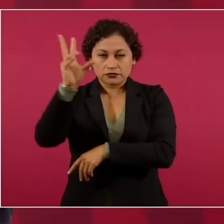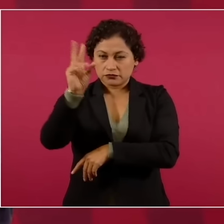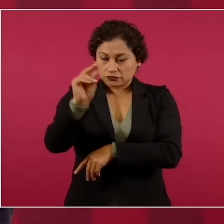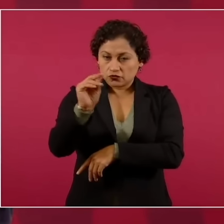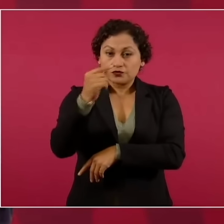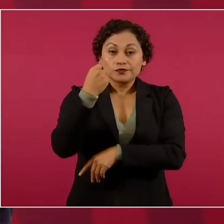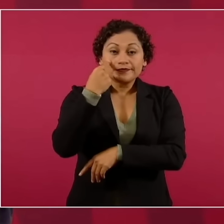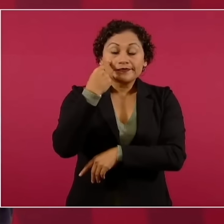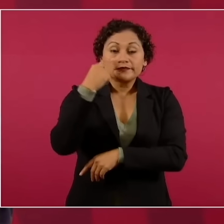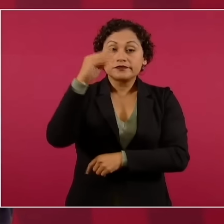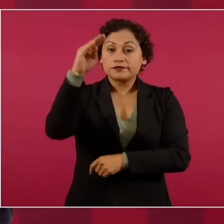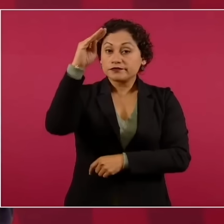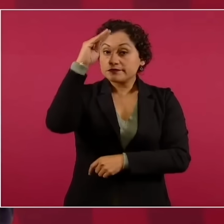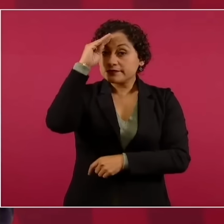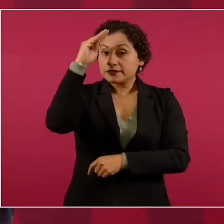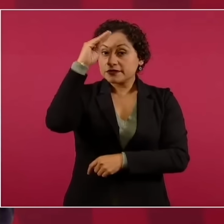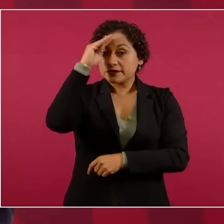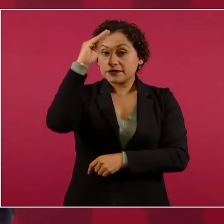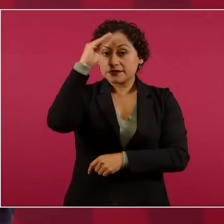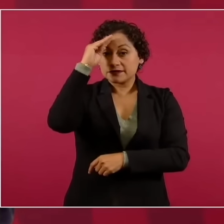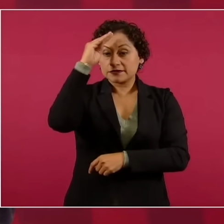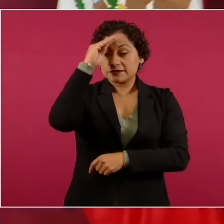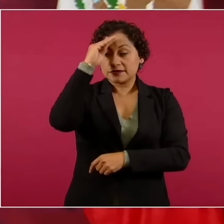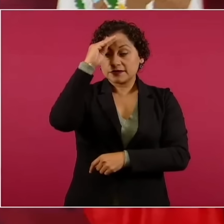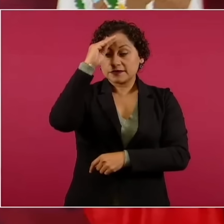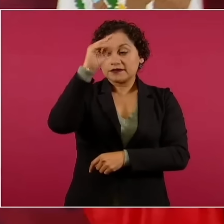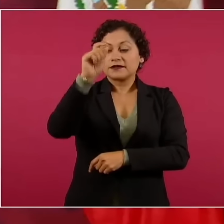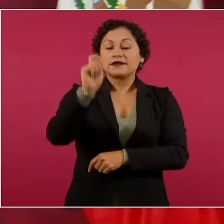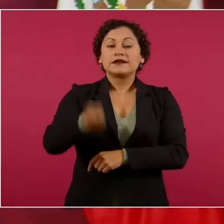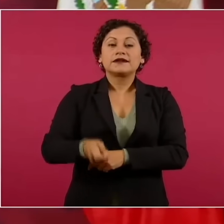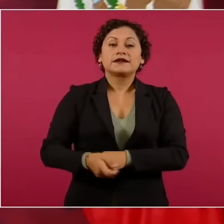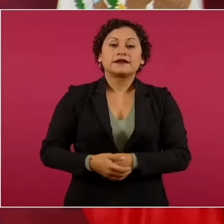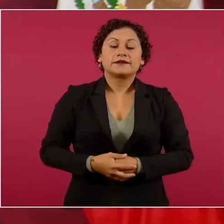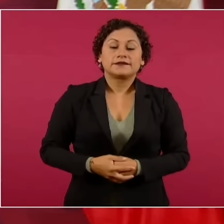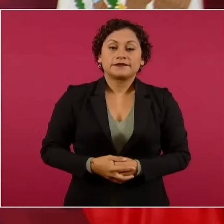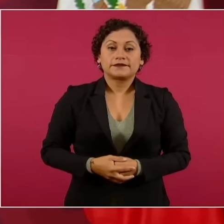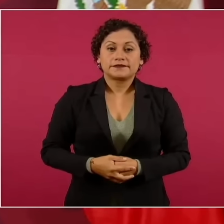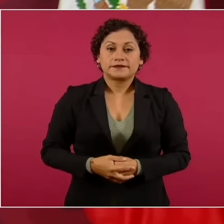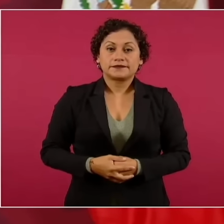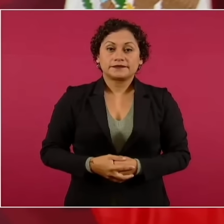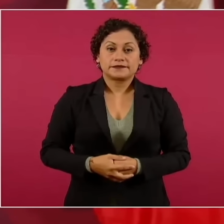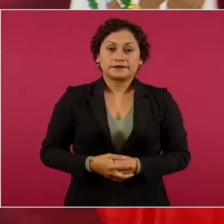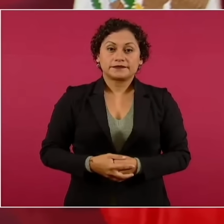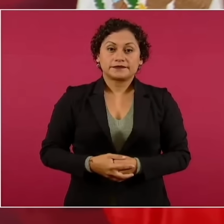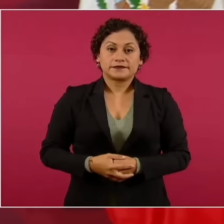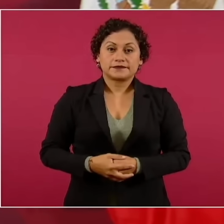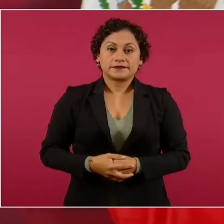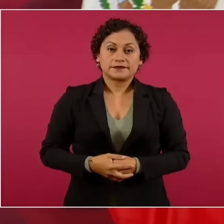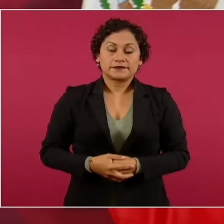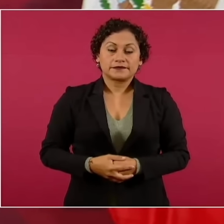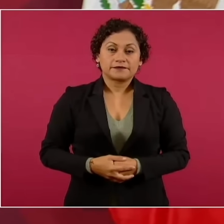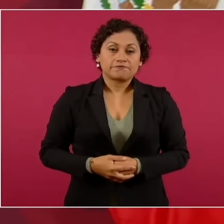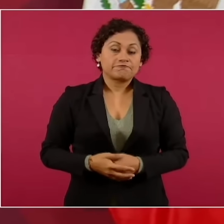el que pueda crearse un grupo